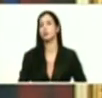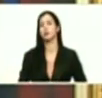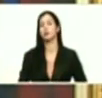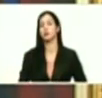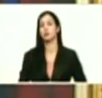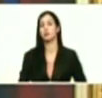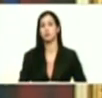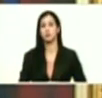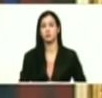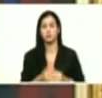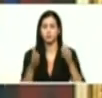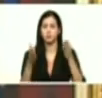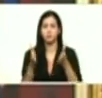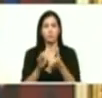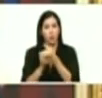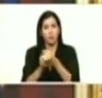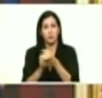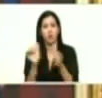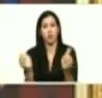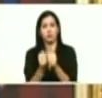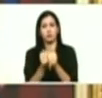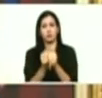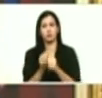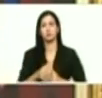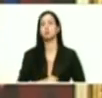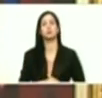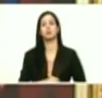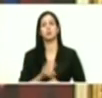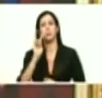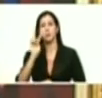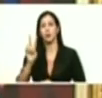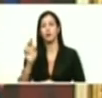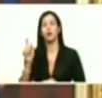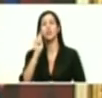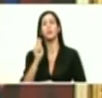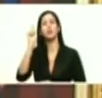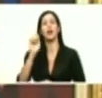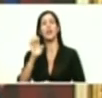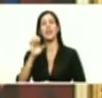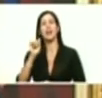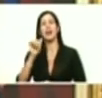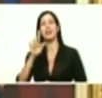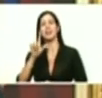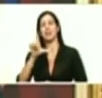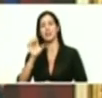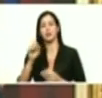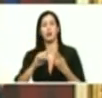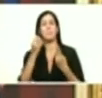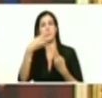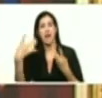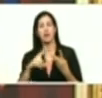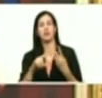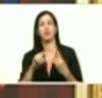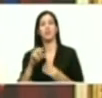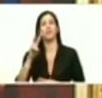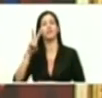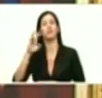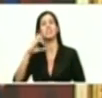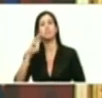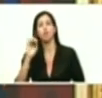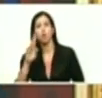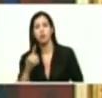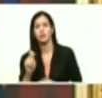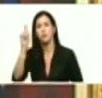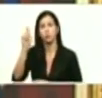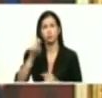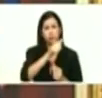cuánto miren camarada earle que le veo la cabecita por ahí a María León camarada Blanca Ecao Víctor Clar de los que veo por ahí